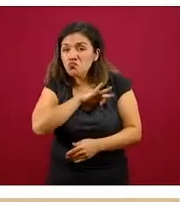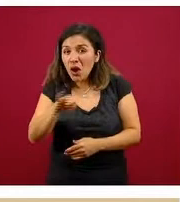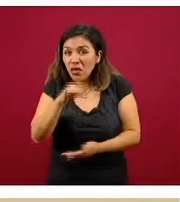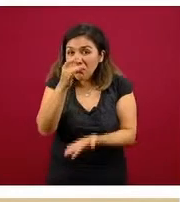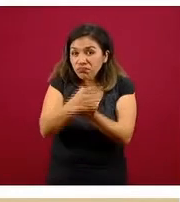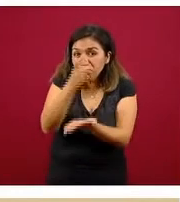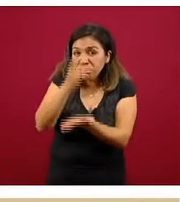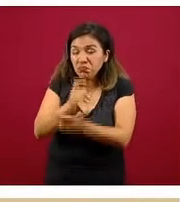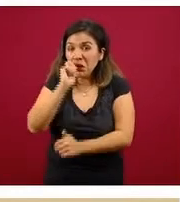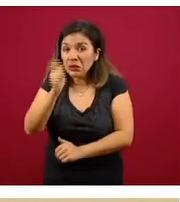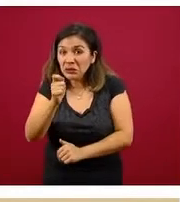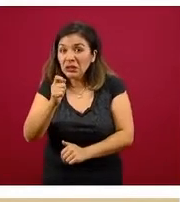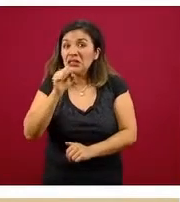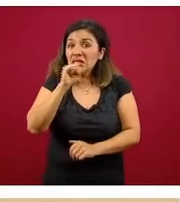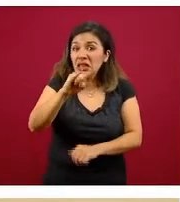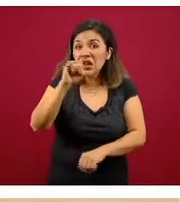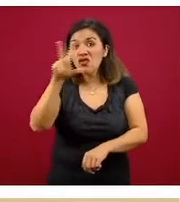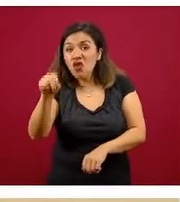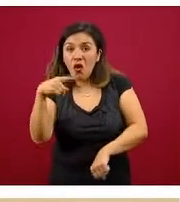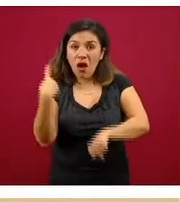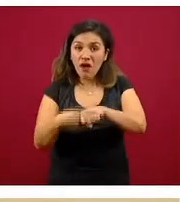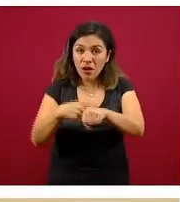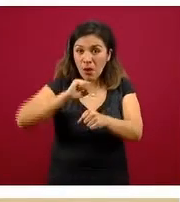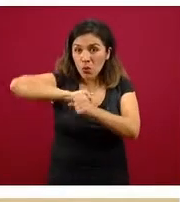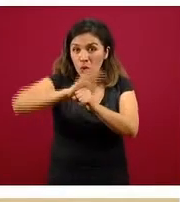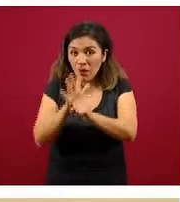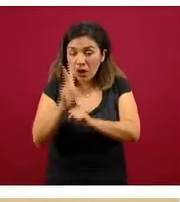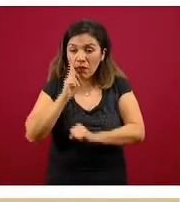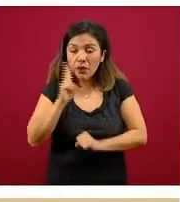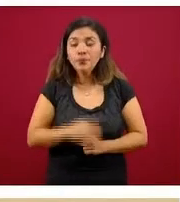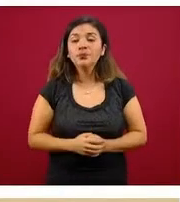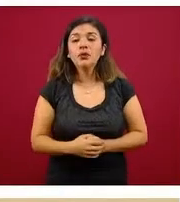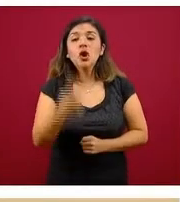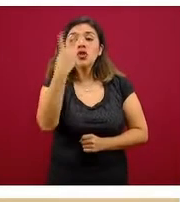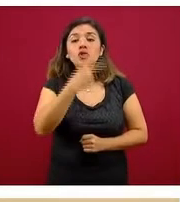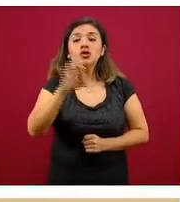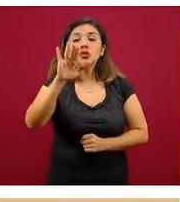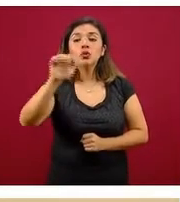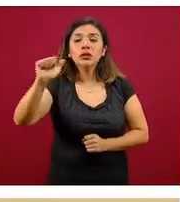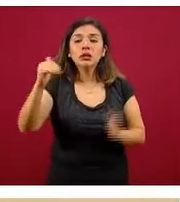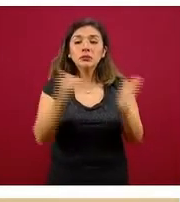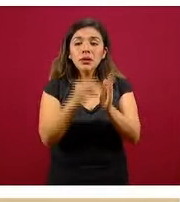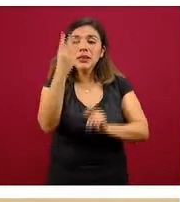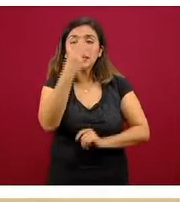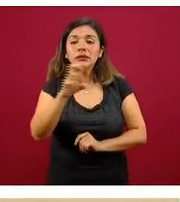poder conocer si tienen o no la enfermedad.